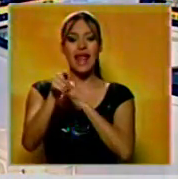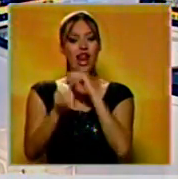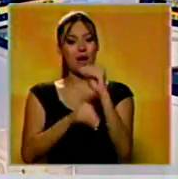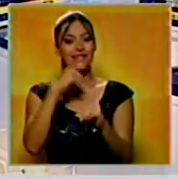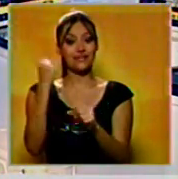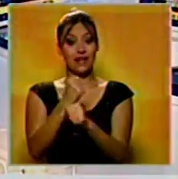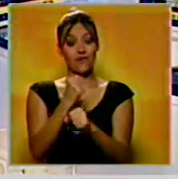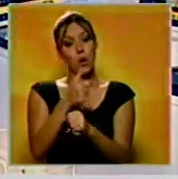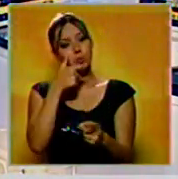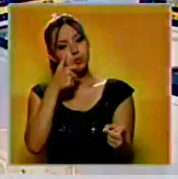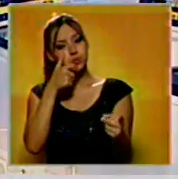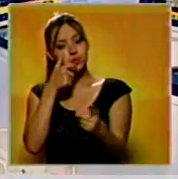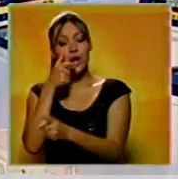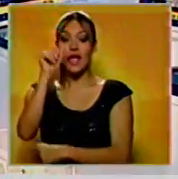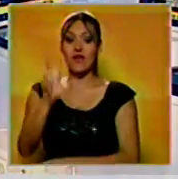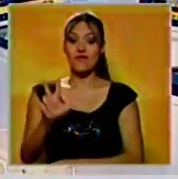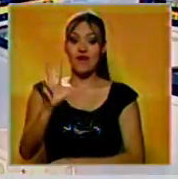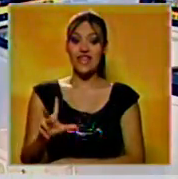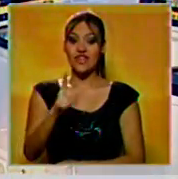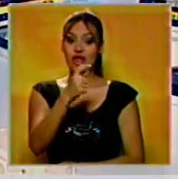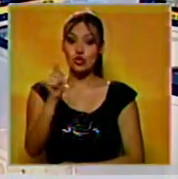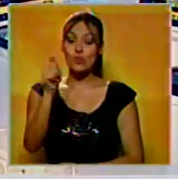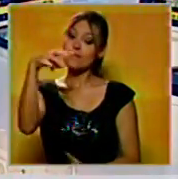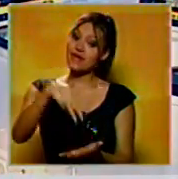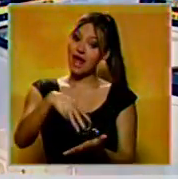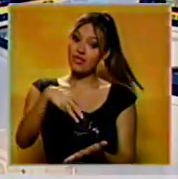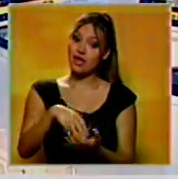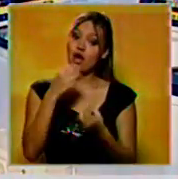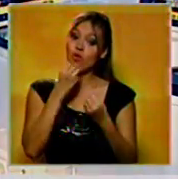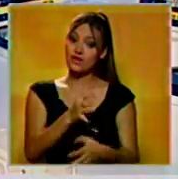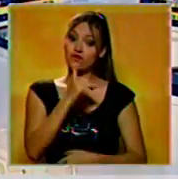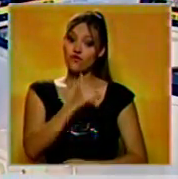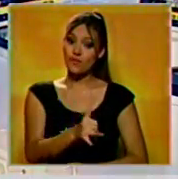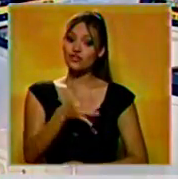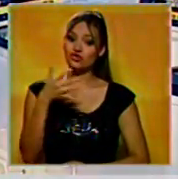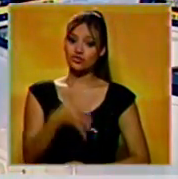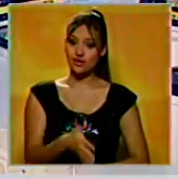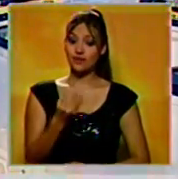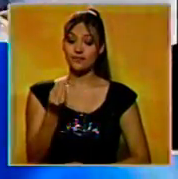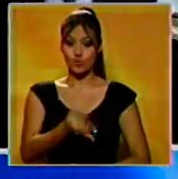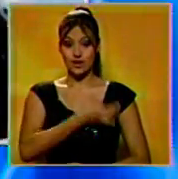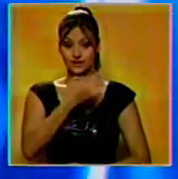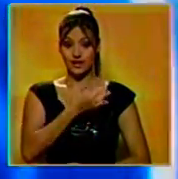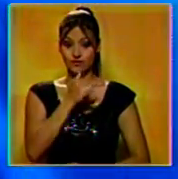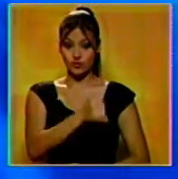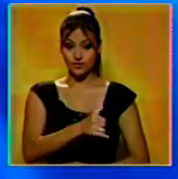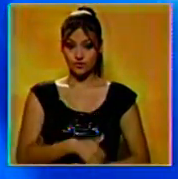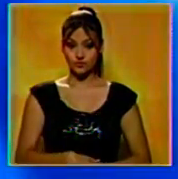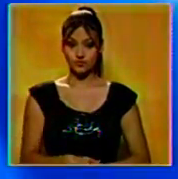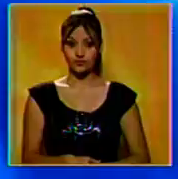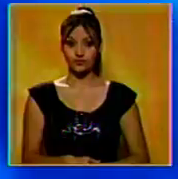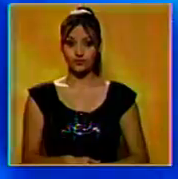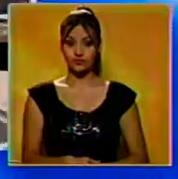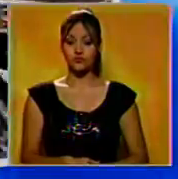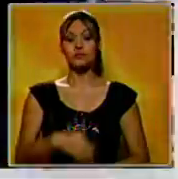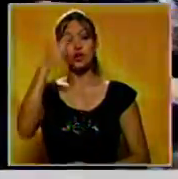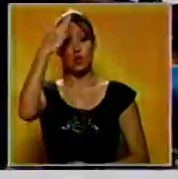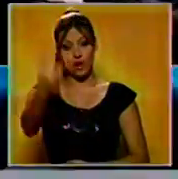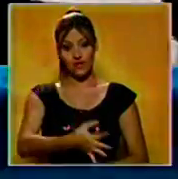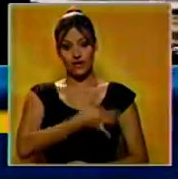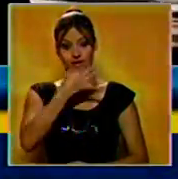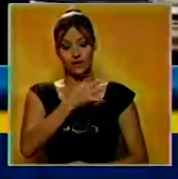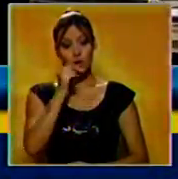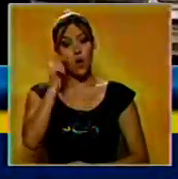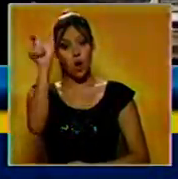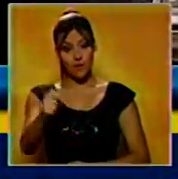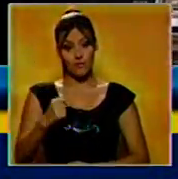realizaba labores de patrullaje en los valles del Tuy, Estado Miranda. Gustavo Gómez Morón nos cuenta más. Buenas tardes. Hola, buenas tardes. El